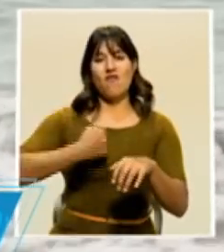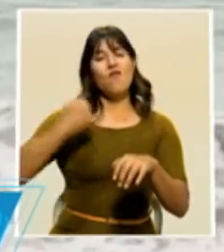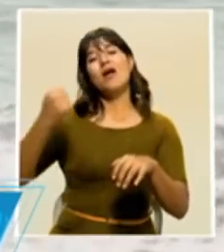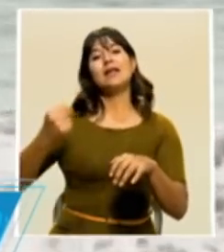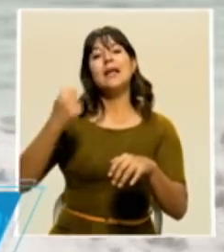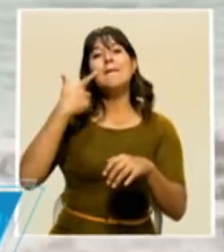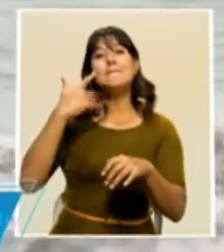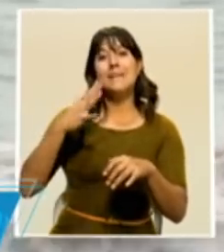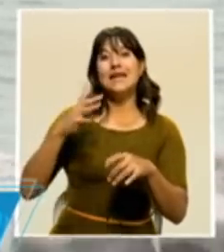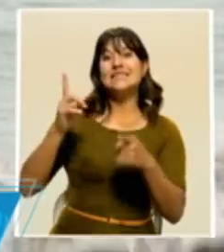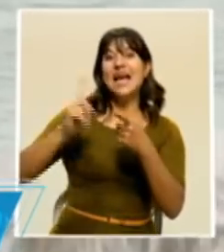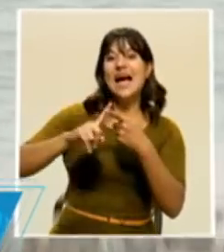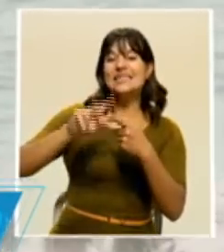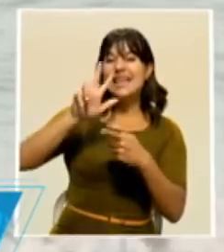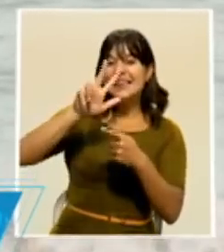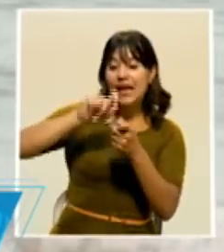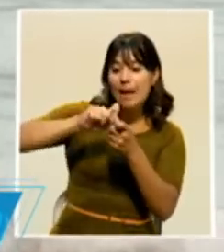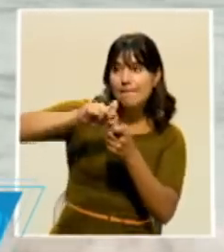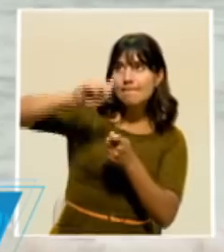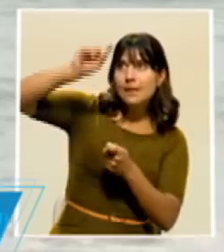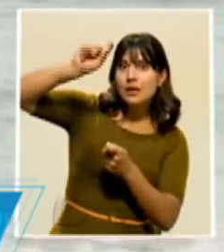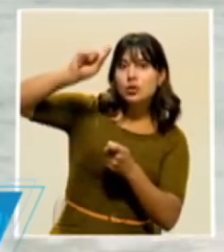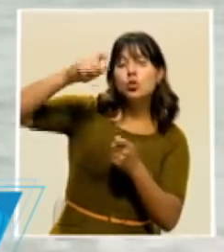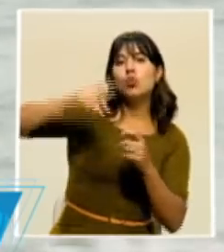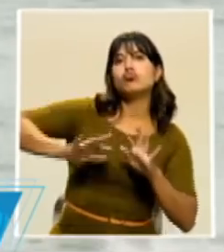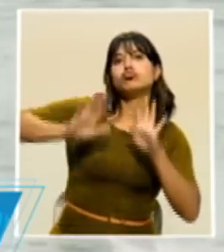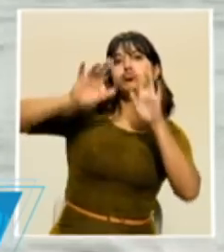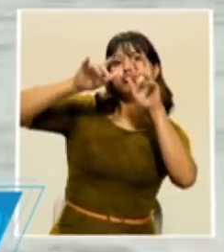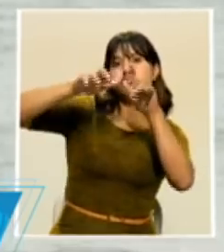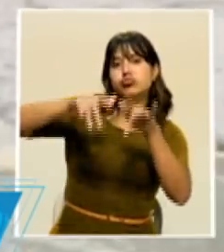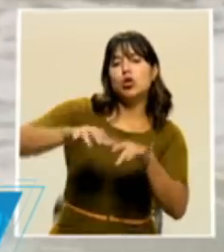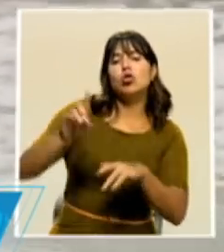registran olas de hasta 3 metros de altura en las costas del